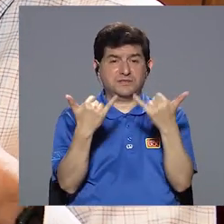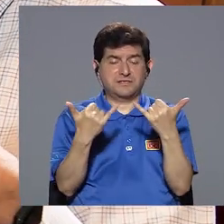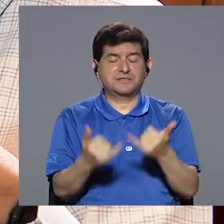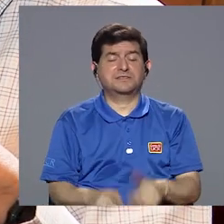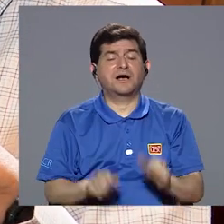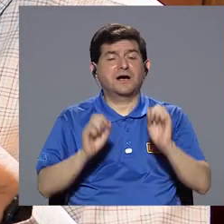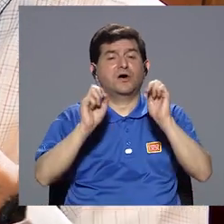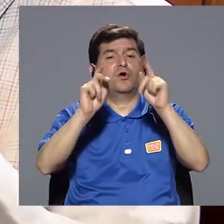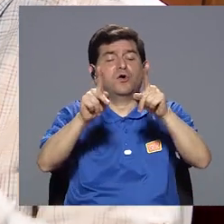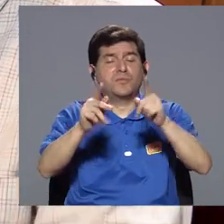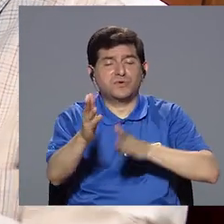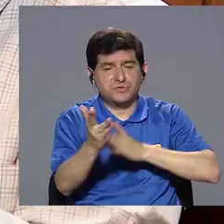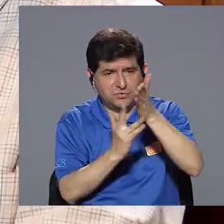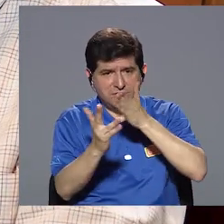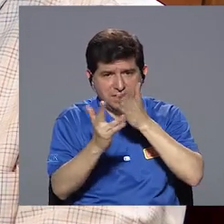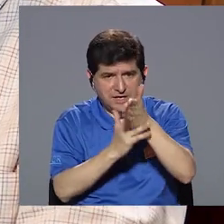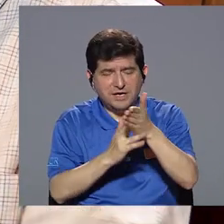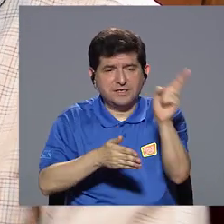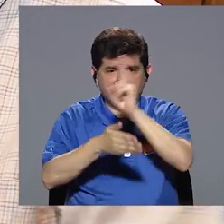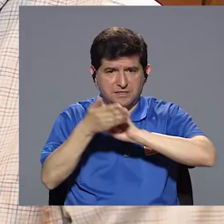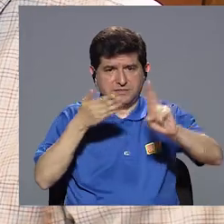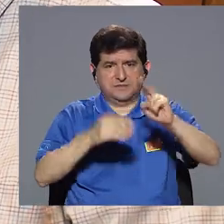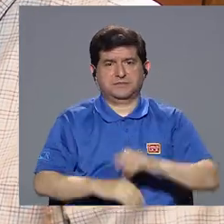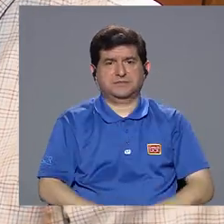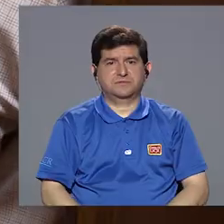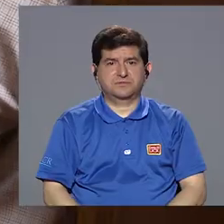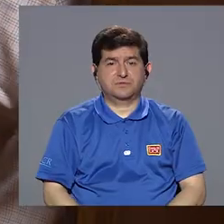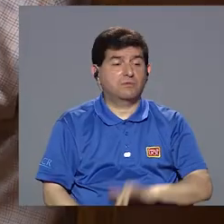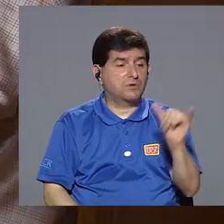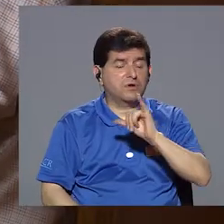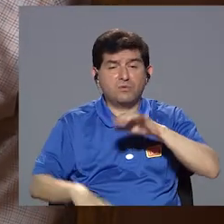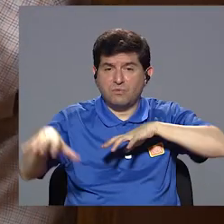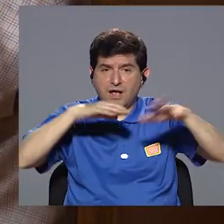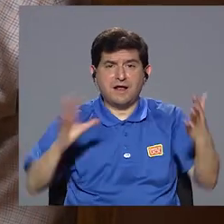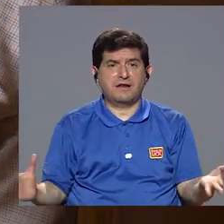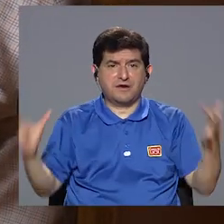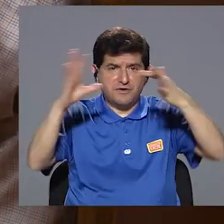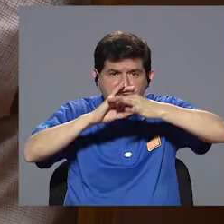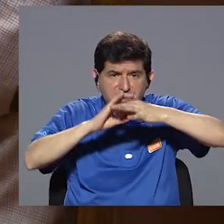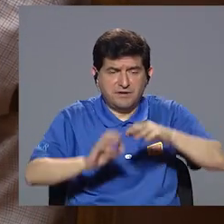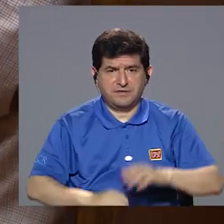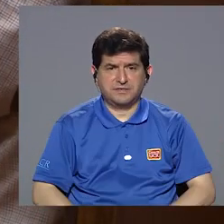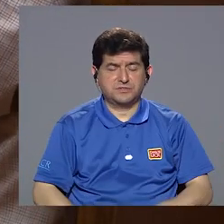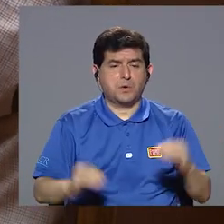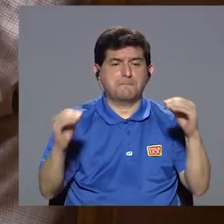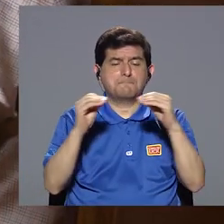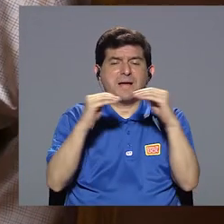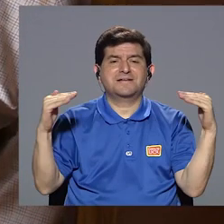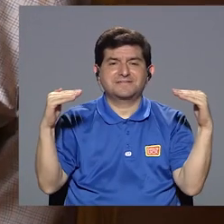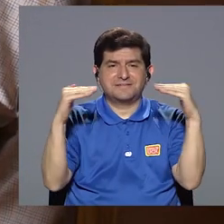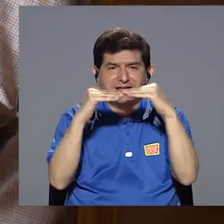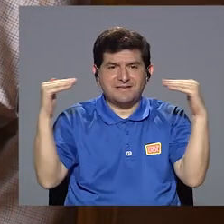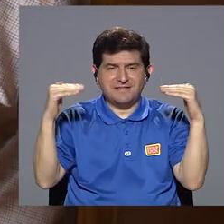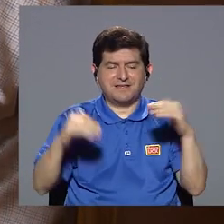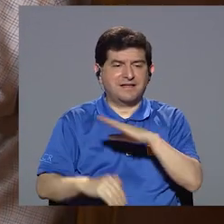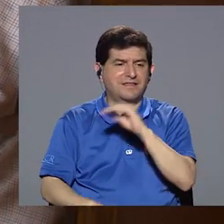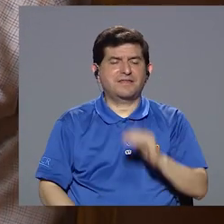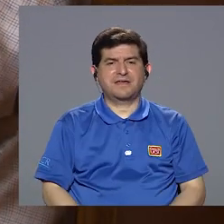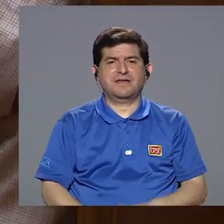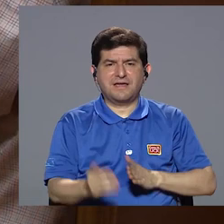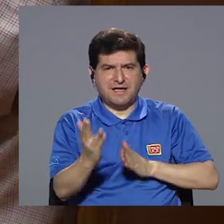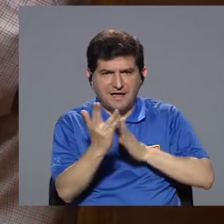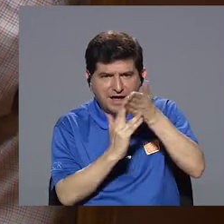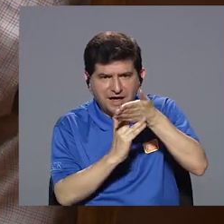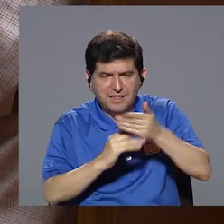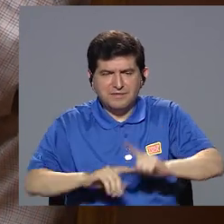y los estudiantes tengan mayores oportunidades la universidad tiene que haber también acciones relacionadas con esto de más equidad y